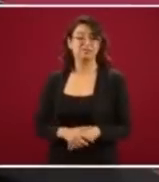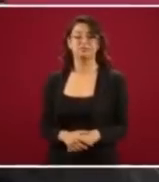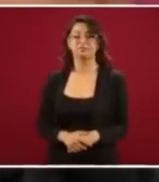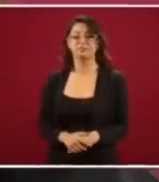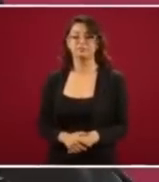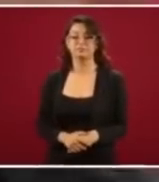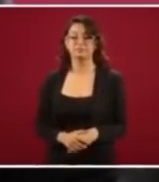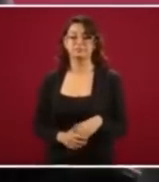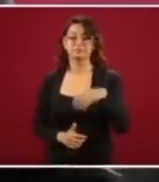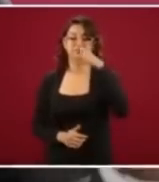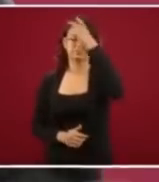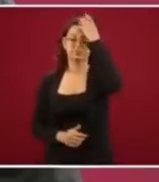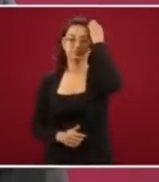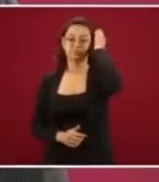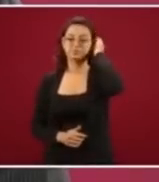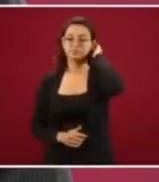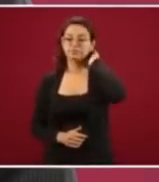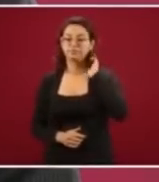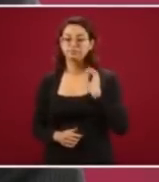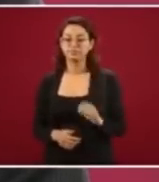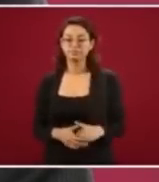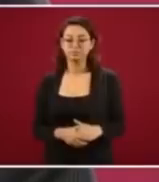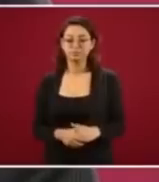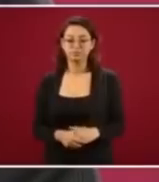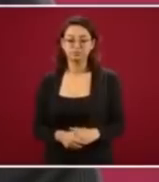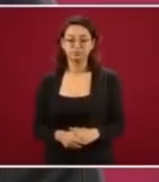Lo que ha evitado